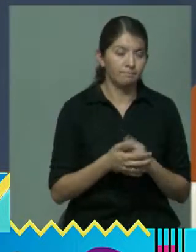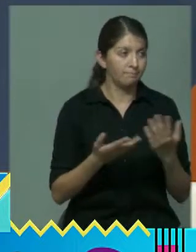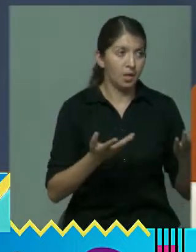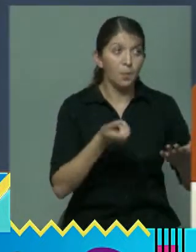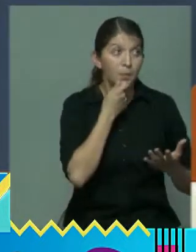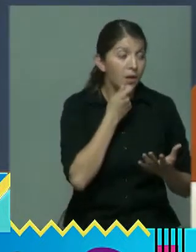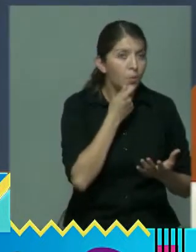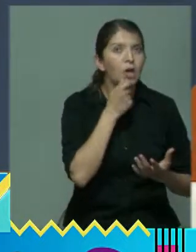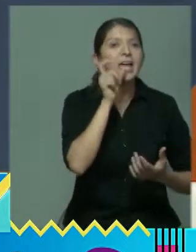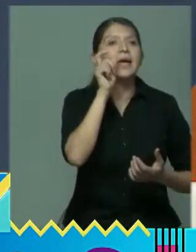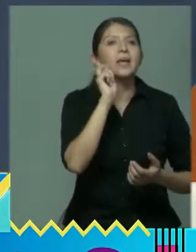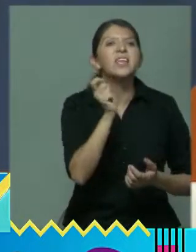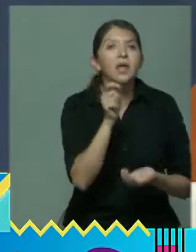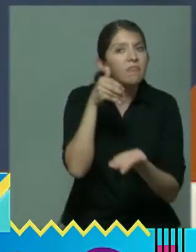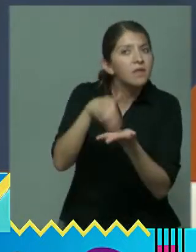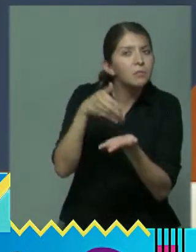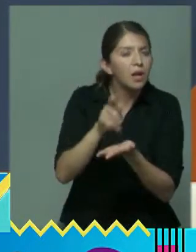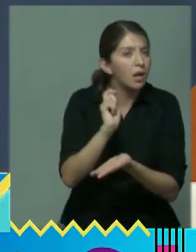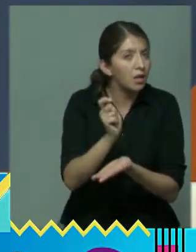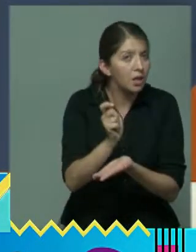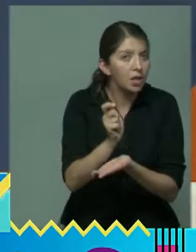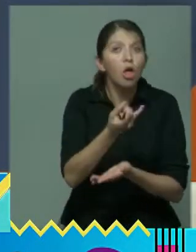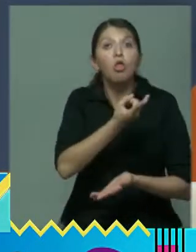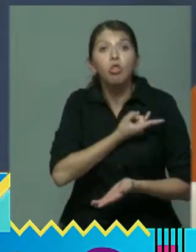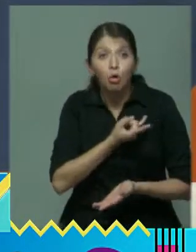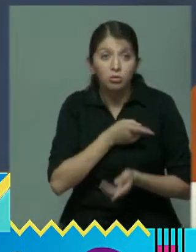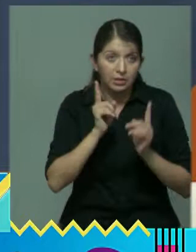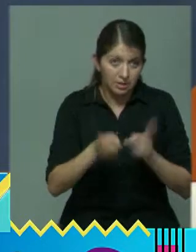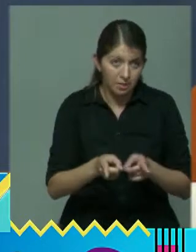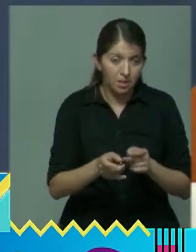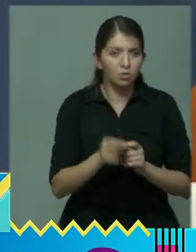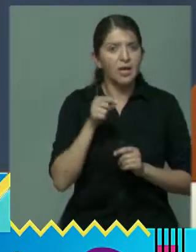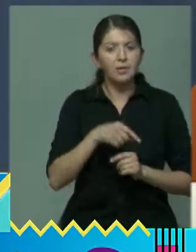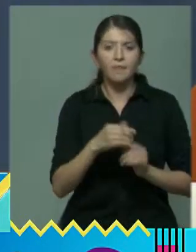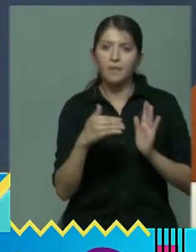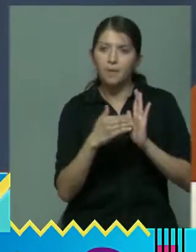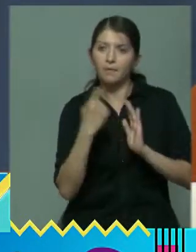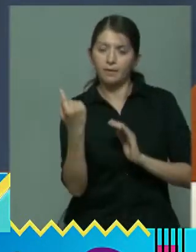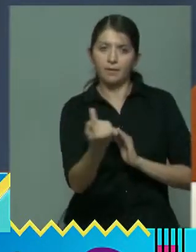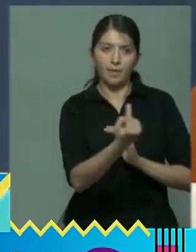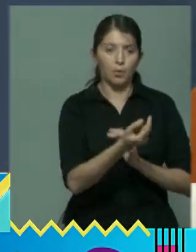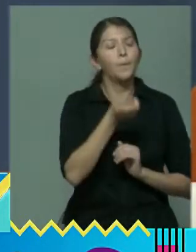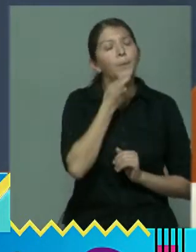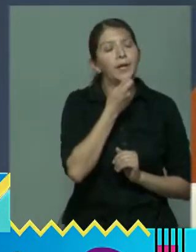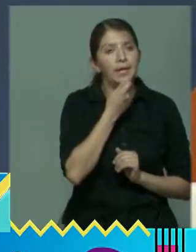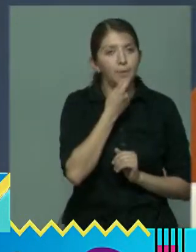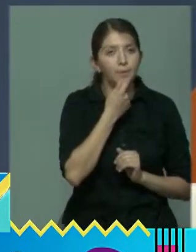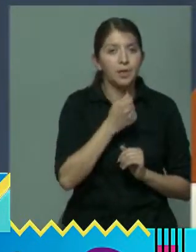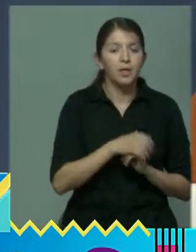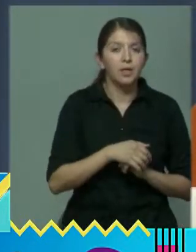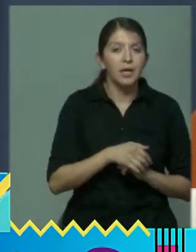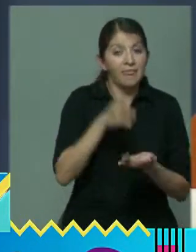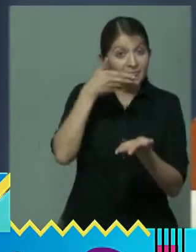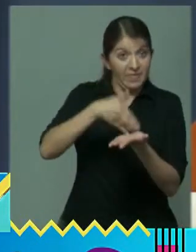quién cometió el acto discriminatorio y en qué ámbito. Entonces podemos ir viendo, digamos, casos concretos. Claro. Digo, por ejemplo, cuando el acto discriminatorio está